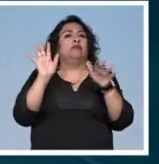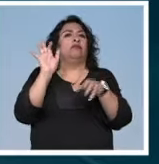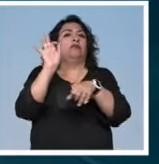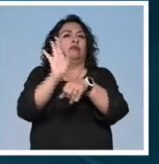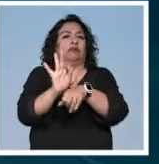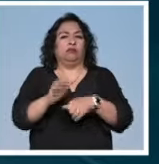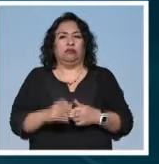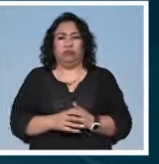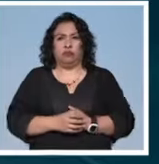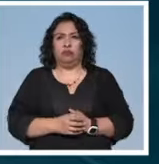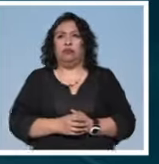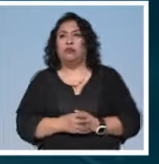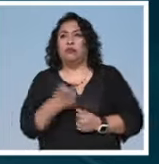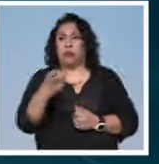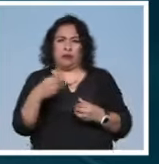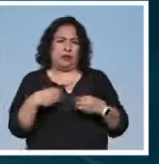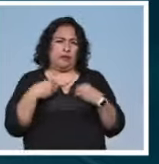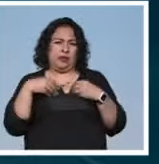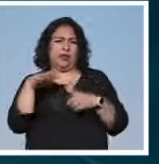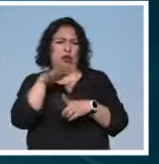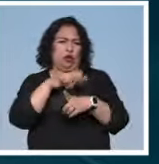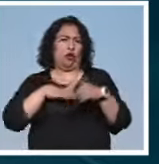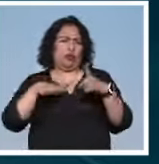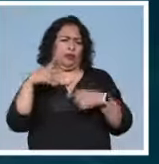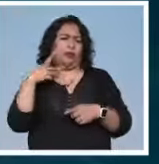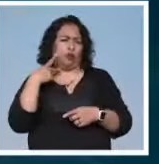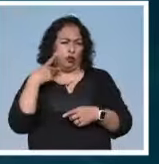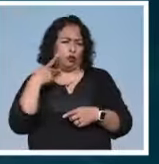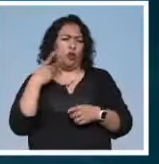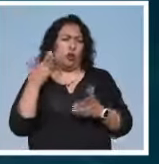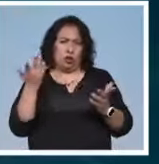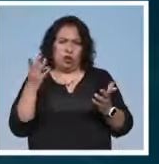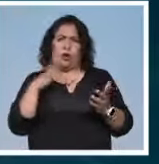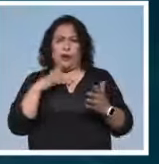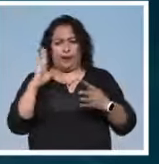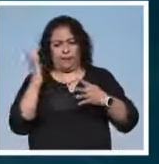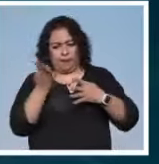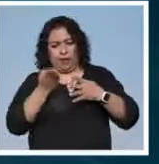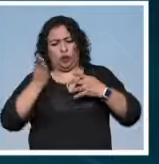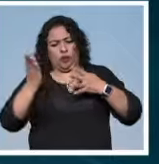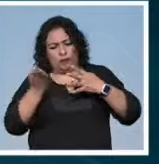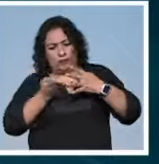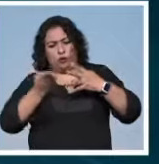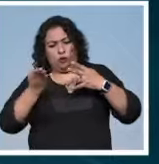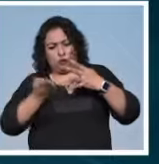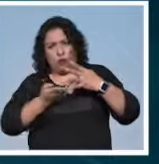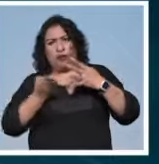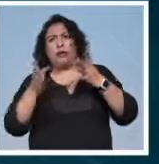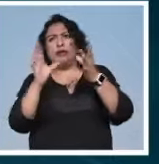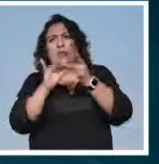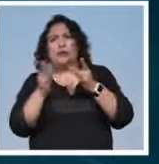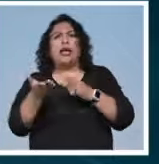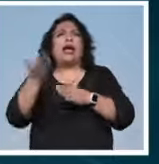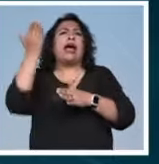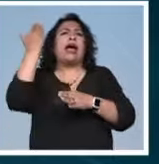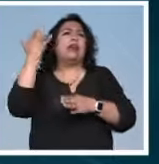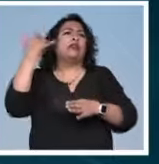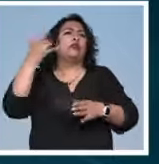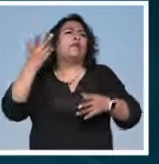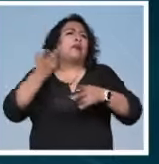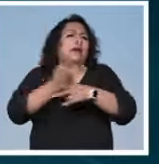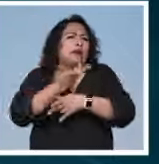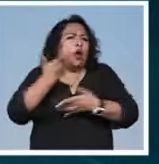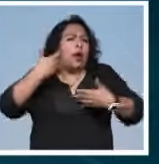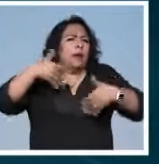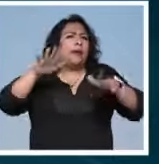defendió. Es una biografía de contexto político, es una biografía donde hay capítulos enteros en donde se encuentra lo que pasaba en Yucatán o lo que había